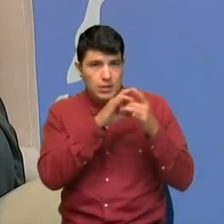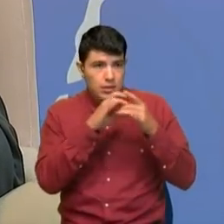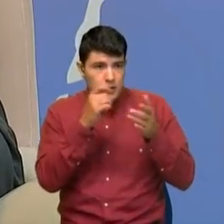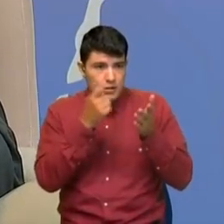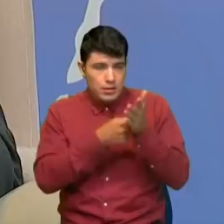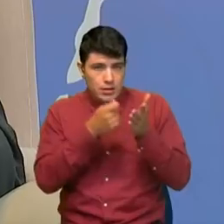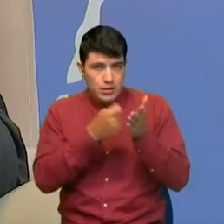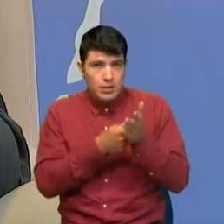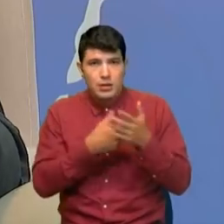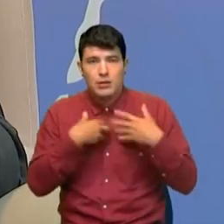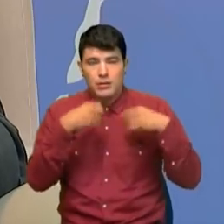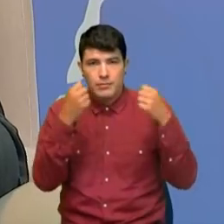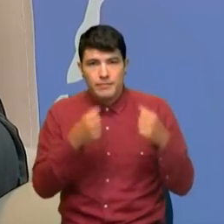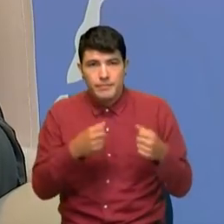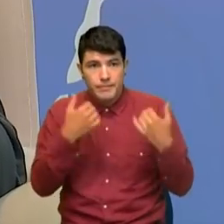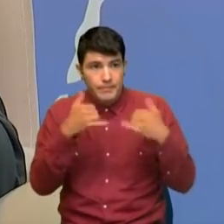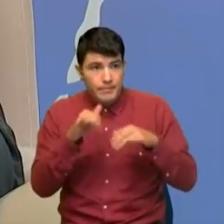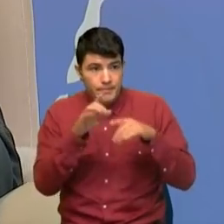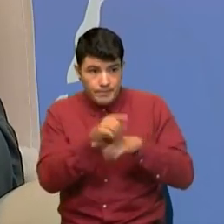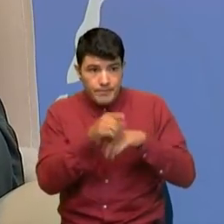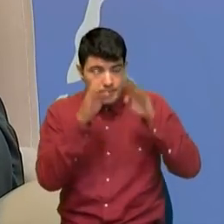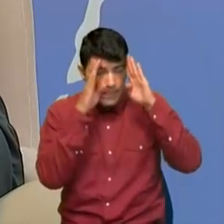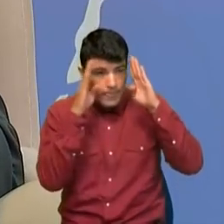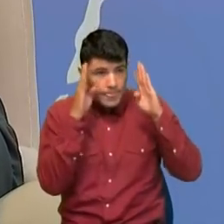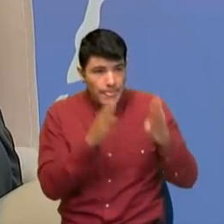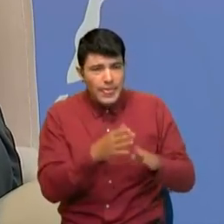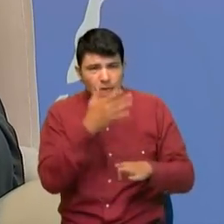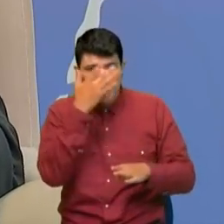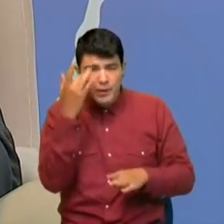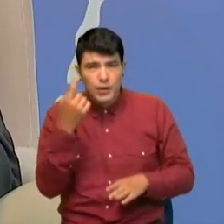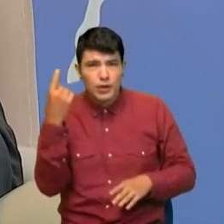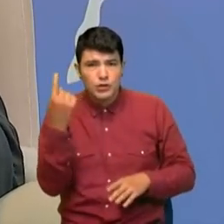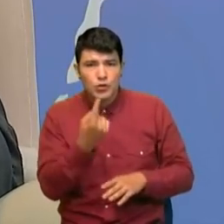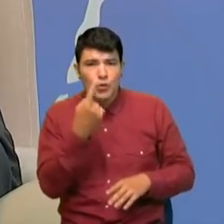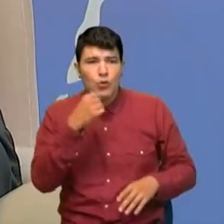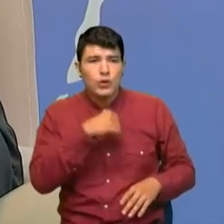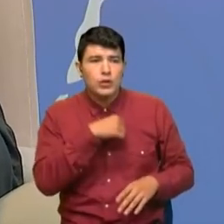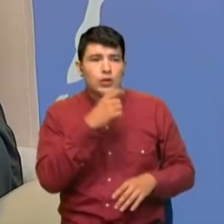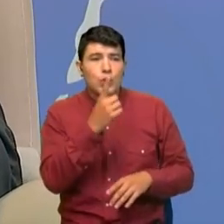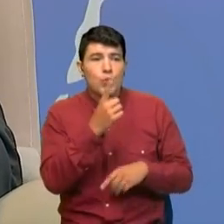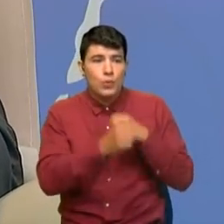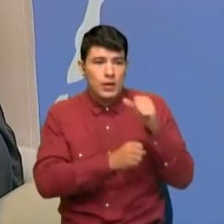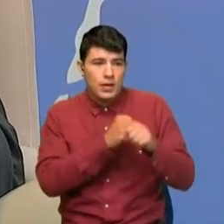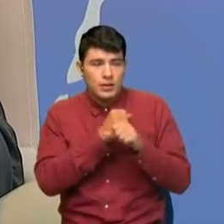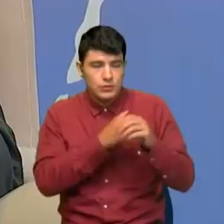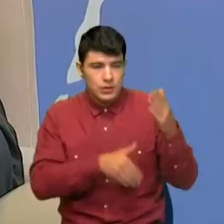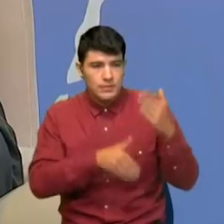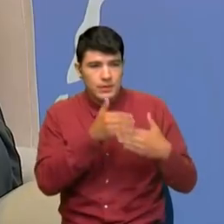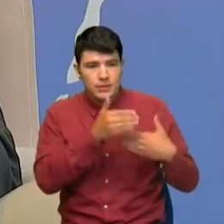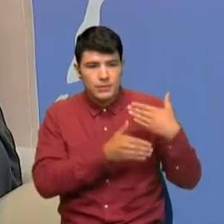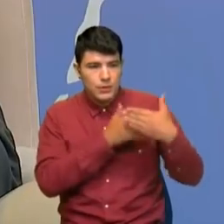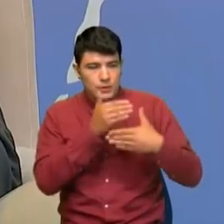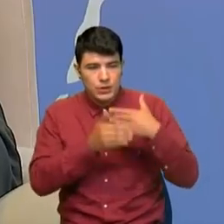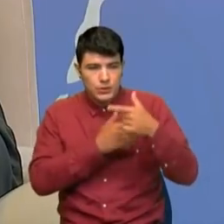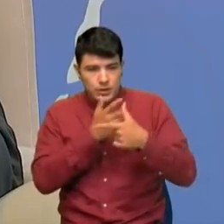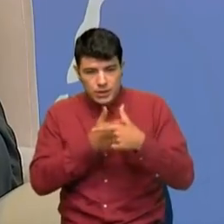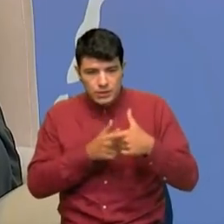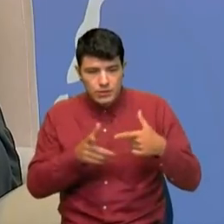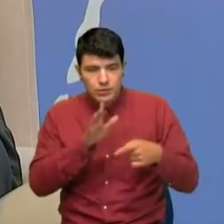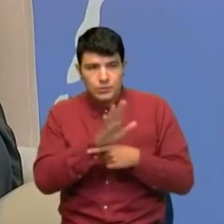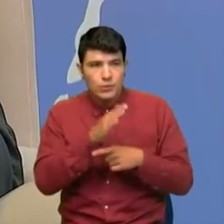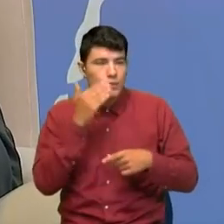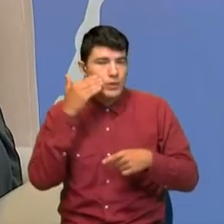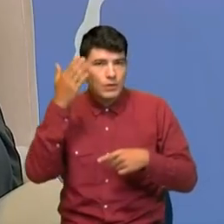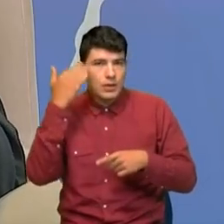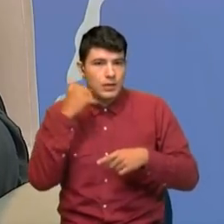patrimonial. Y estar muy atenta porque solamente tiene el término de 1 año para iniciar el proceso de la declaratoria de la sociedad patrimonial desde el momento